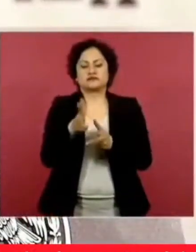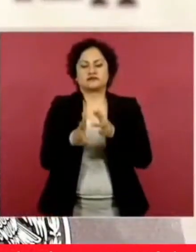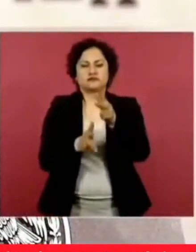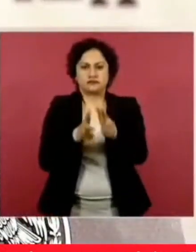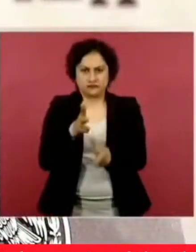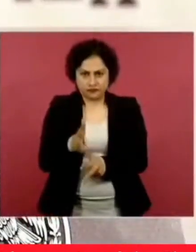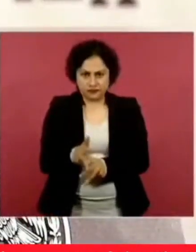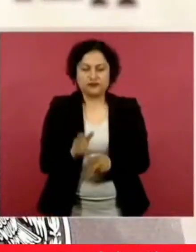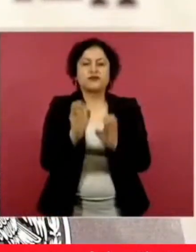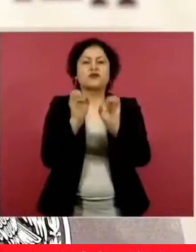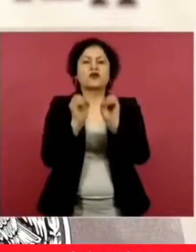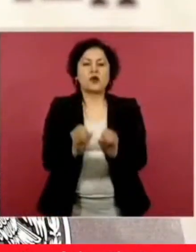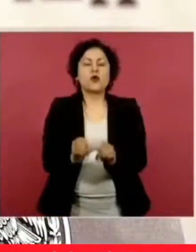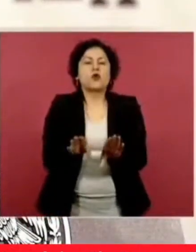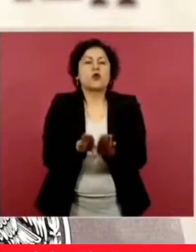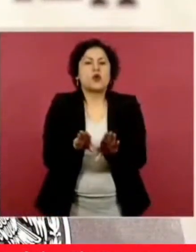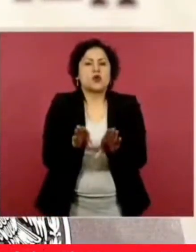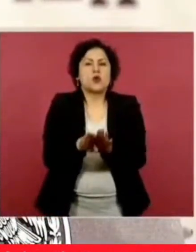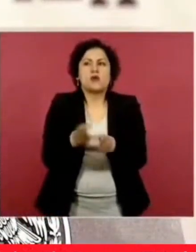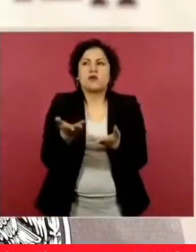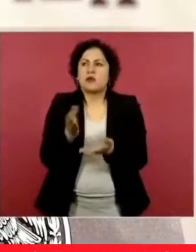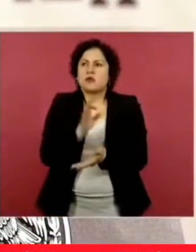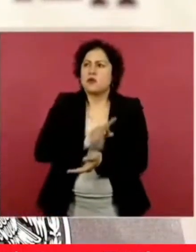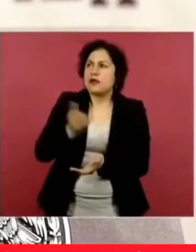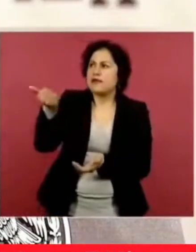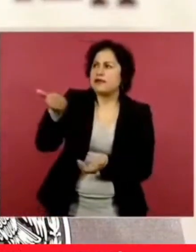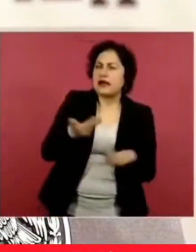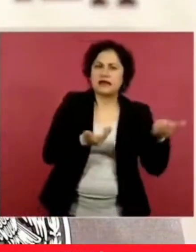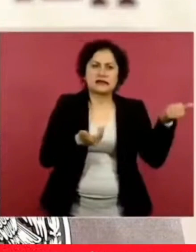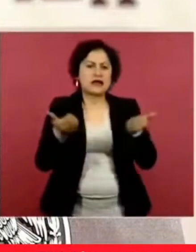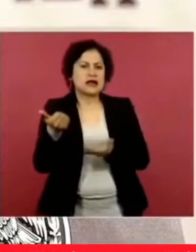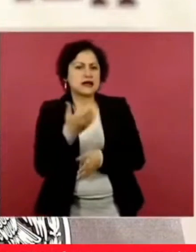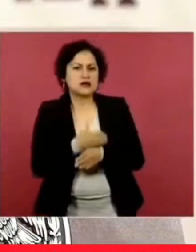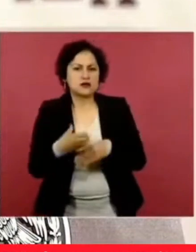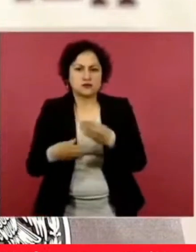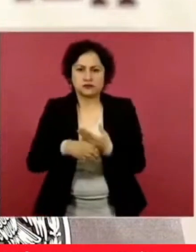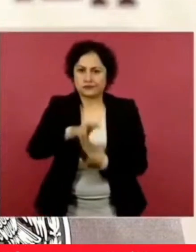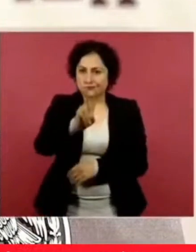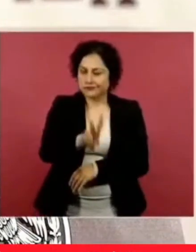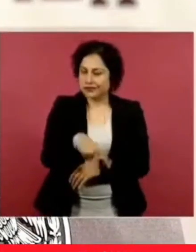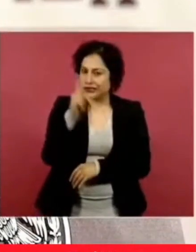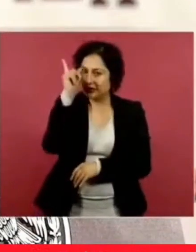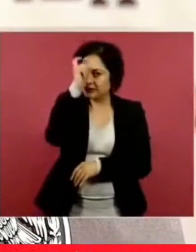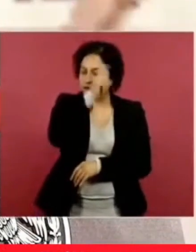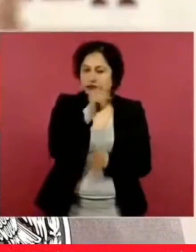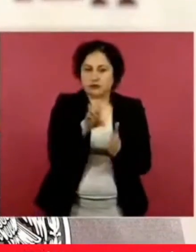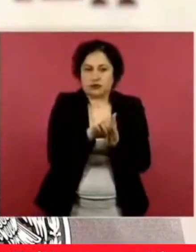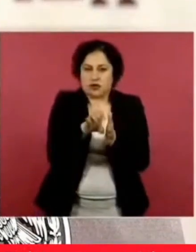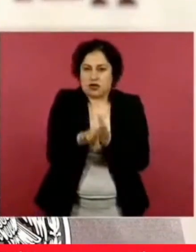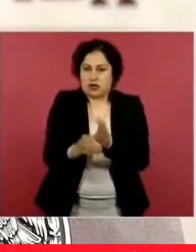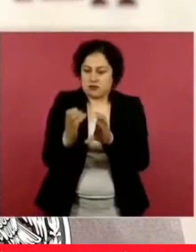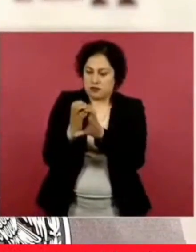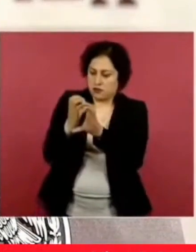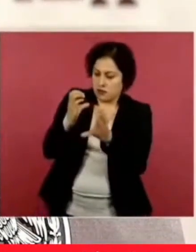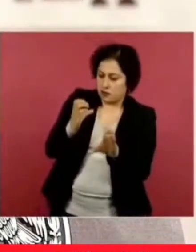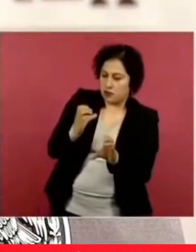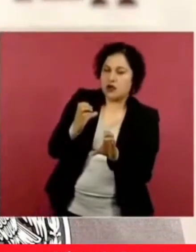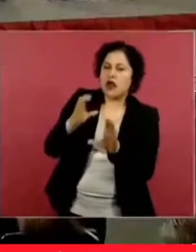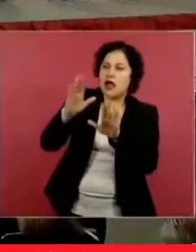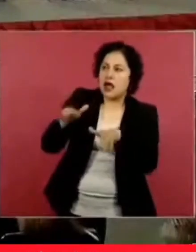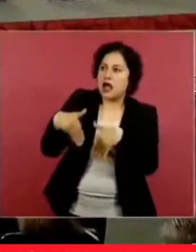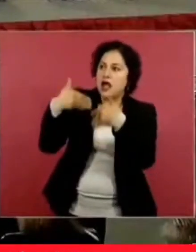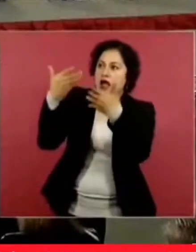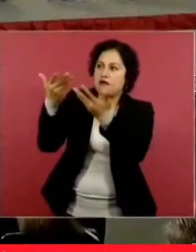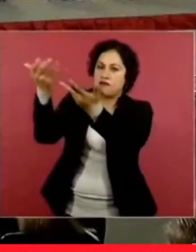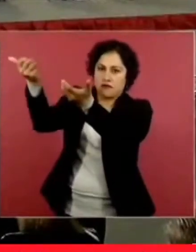podíamos tener una cadena de suministros era muy difícil generalmente para traer un metro o un tren se traían de fuera no